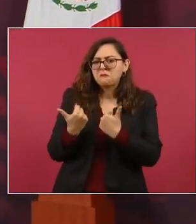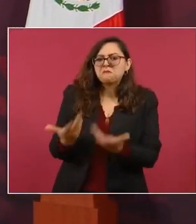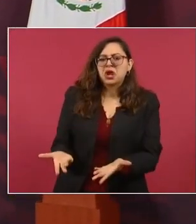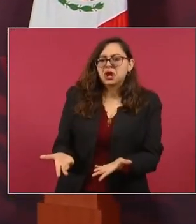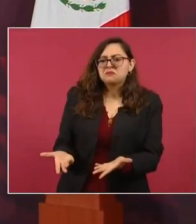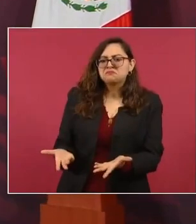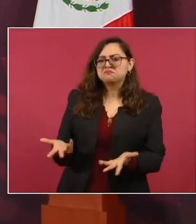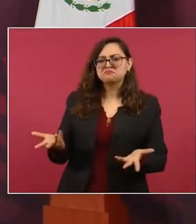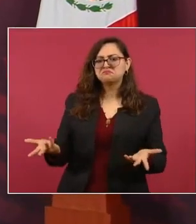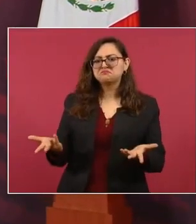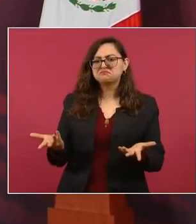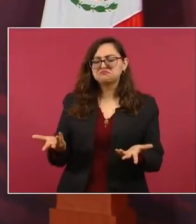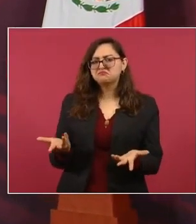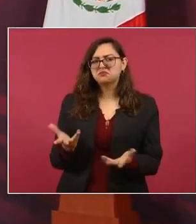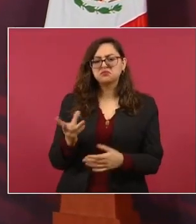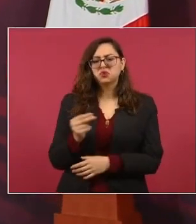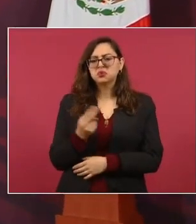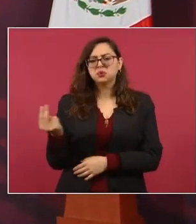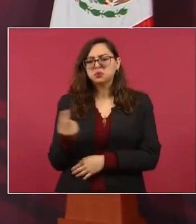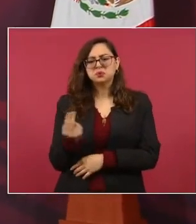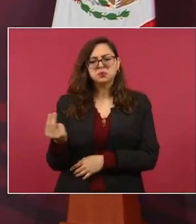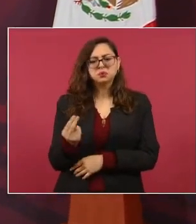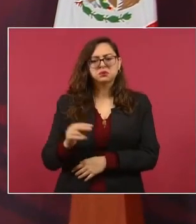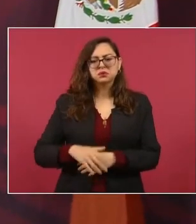ningún acuerdo, o sea, a tratar.